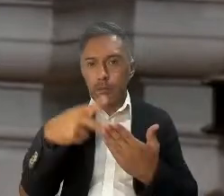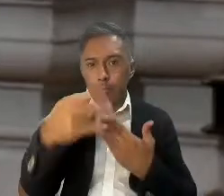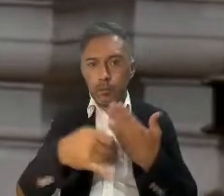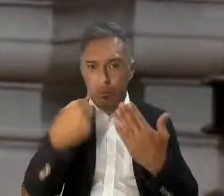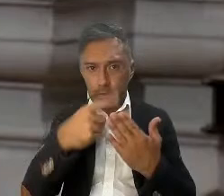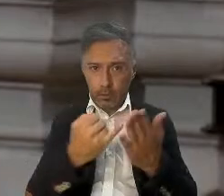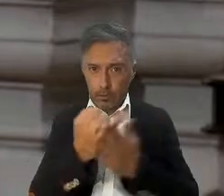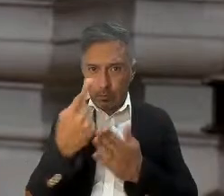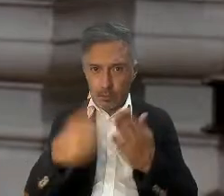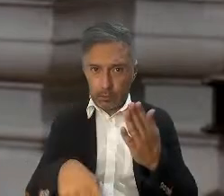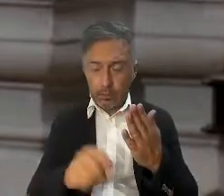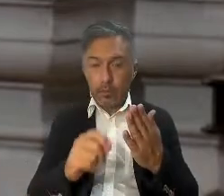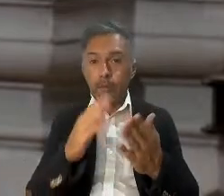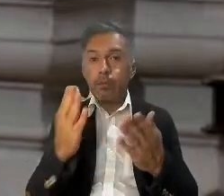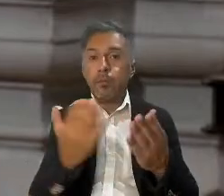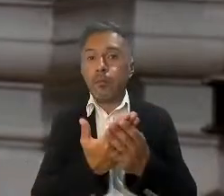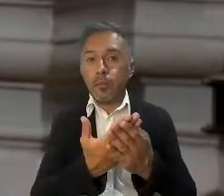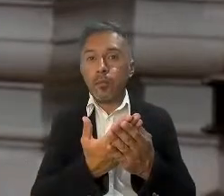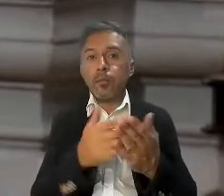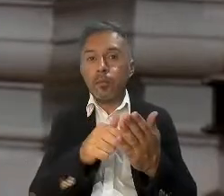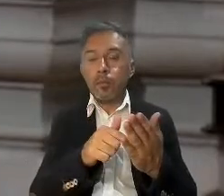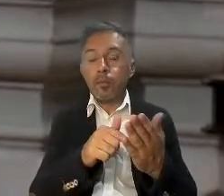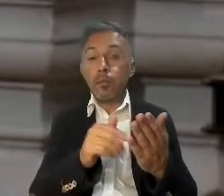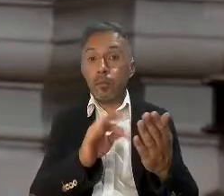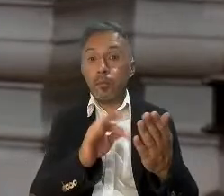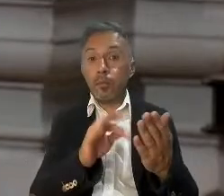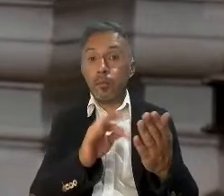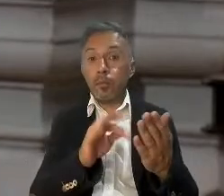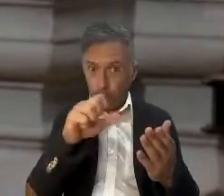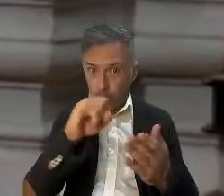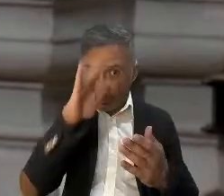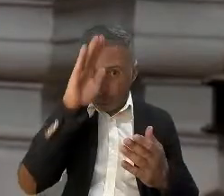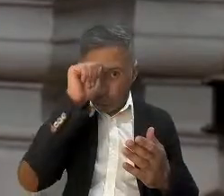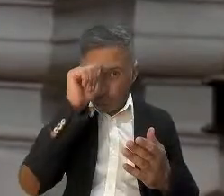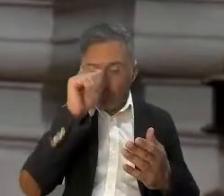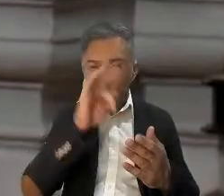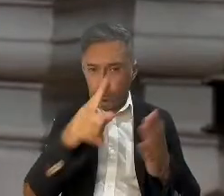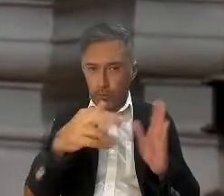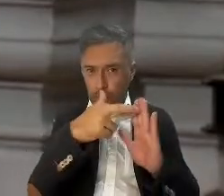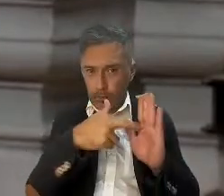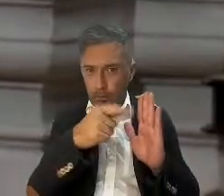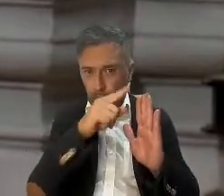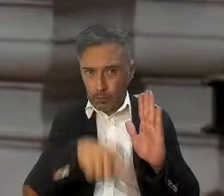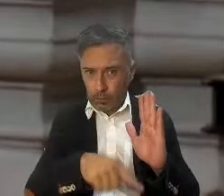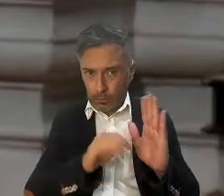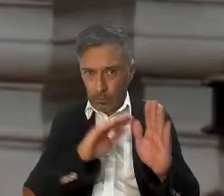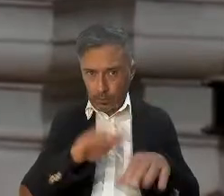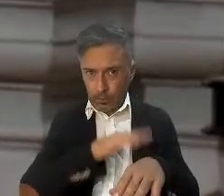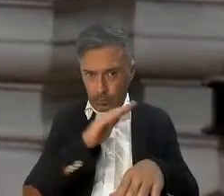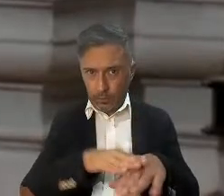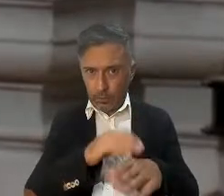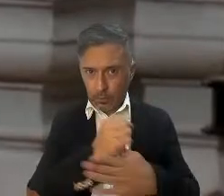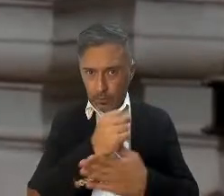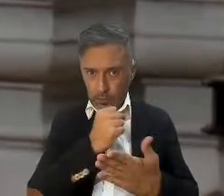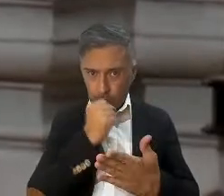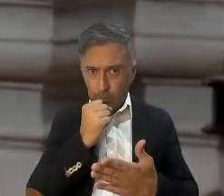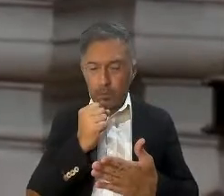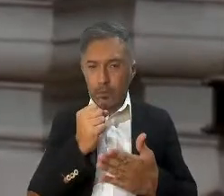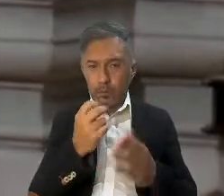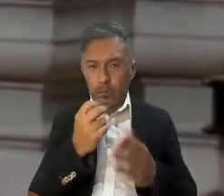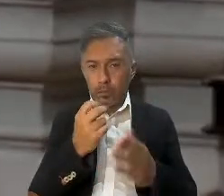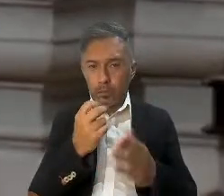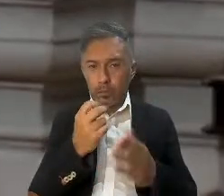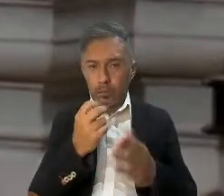para que de estimado estimarlo correcto se apruebe en sus términos sin otro particular le manifestamos